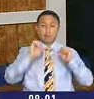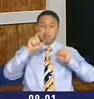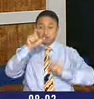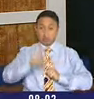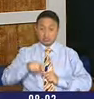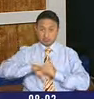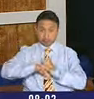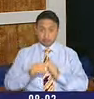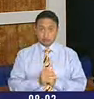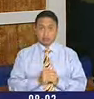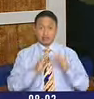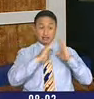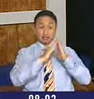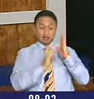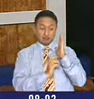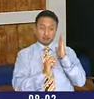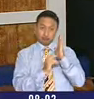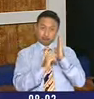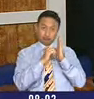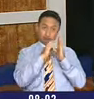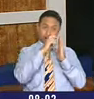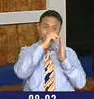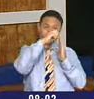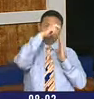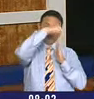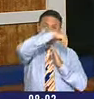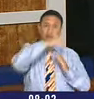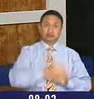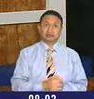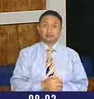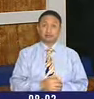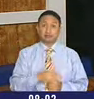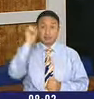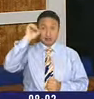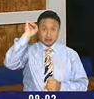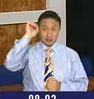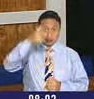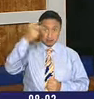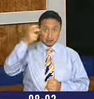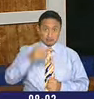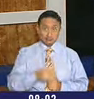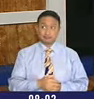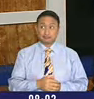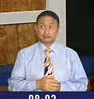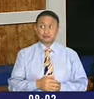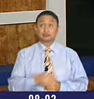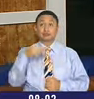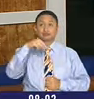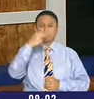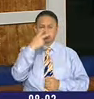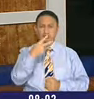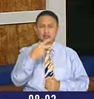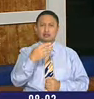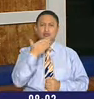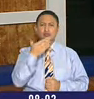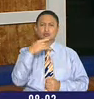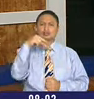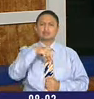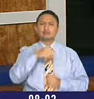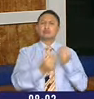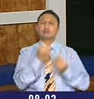paredes al estilo del Spider-Man. Suben, escalan. Cámaras de video, los testigos mudos, pues captaron cómo actúan